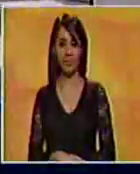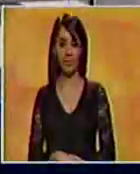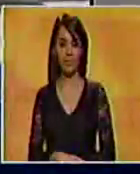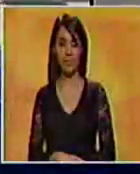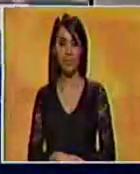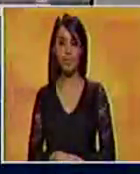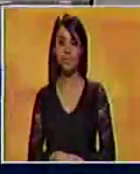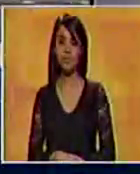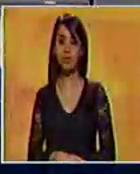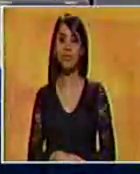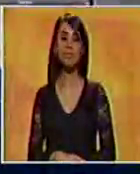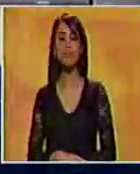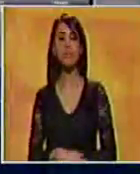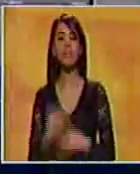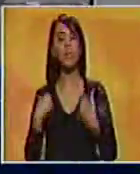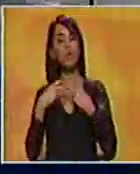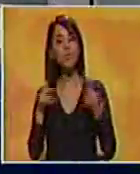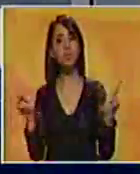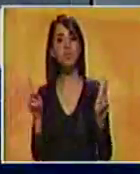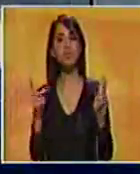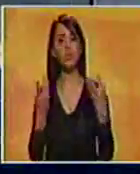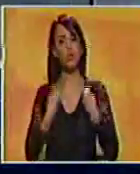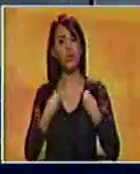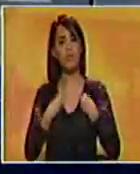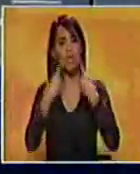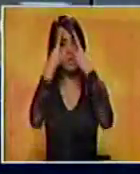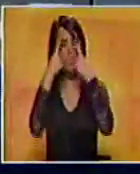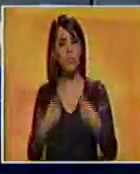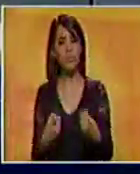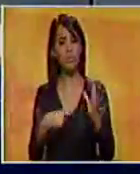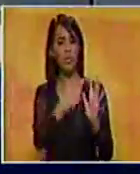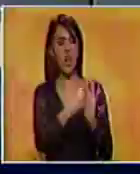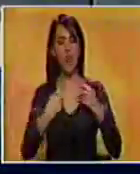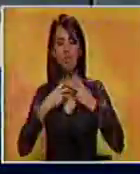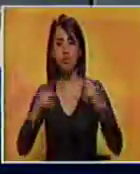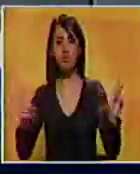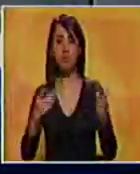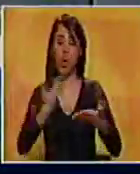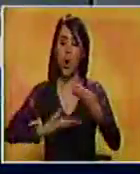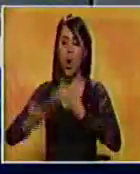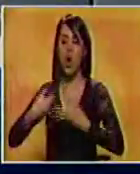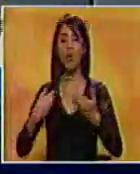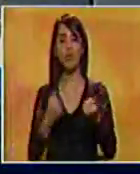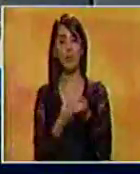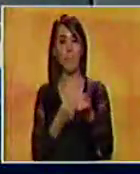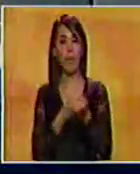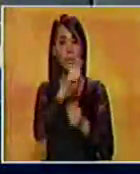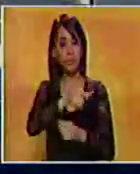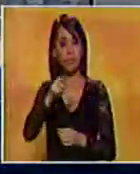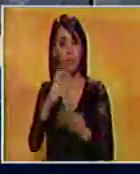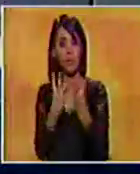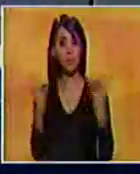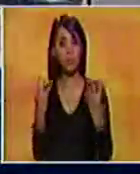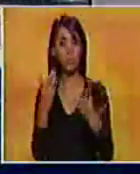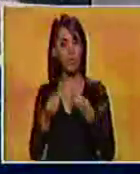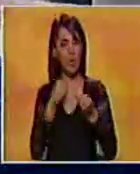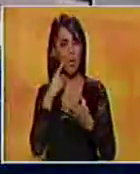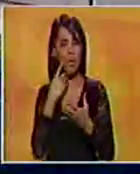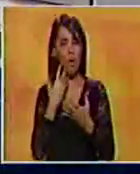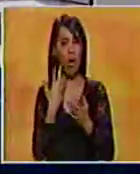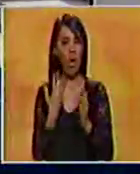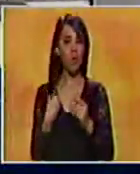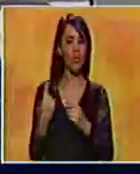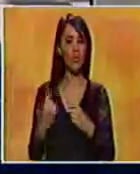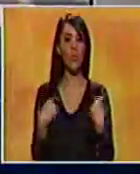Y Paul McCartney compartirá su vida y su carrera profesional con sus fanáticos. La estrella causa furor entre sus seguidores con sus nuevas formas de acercarse al